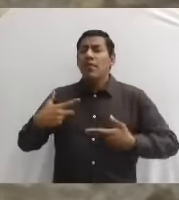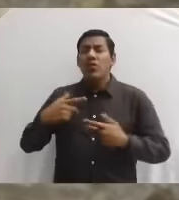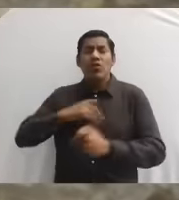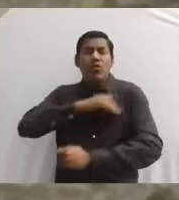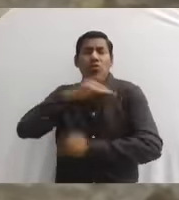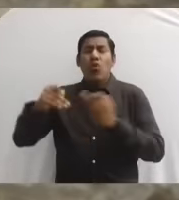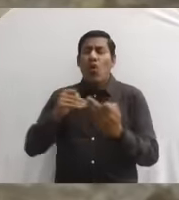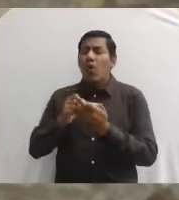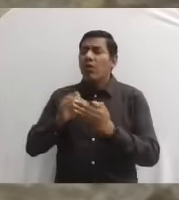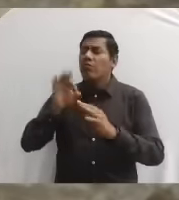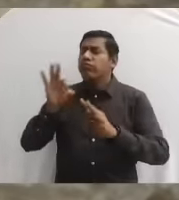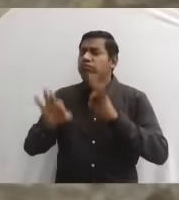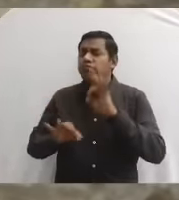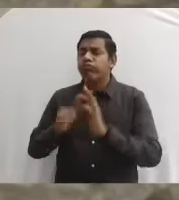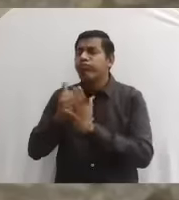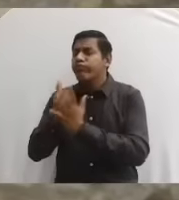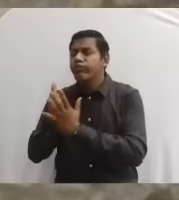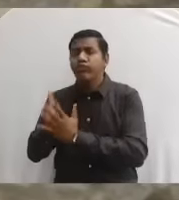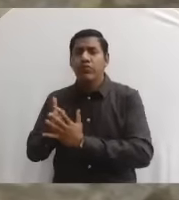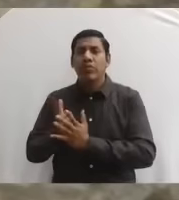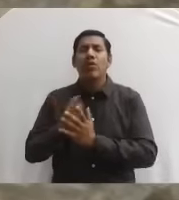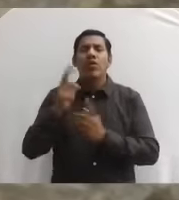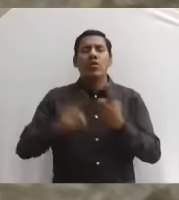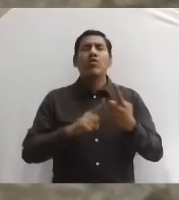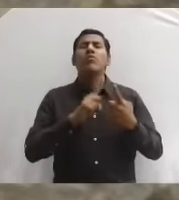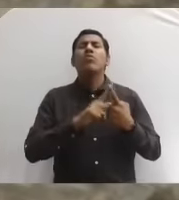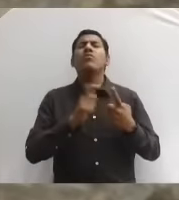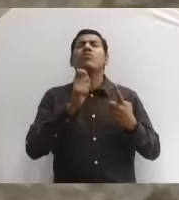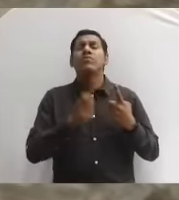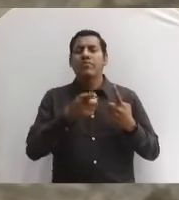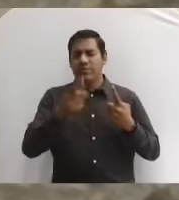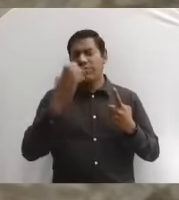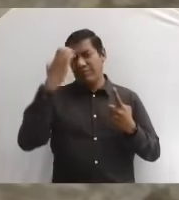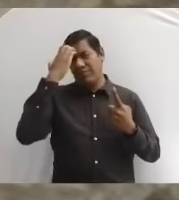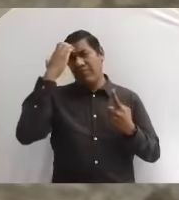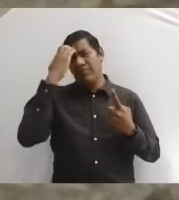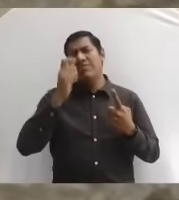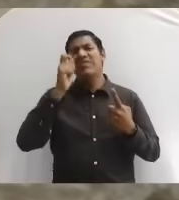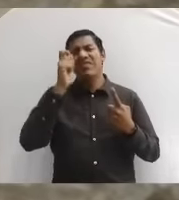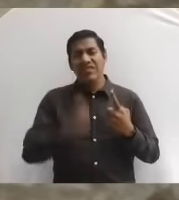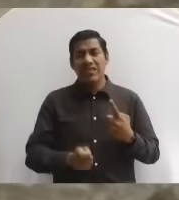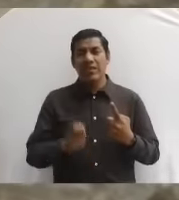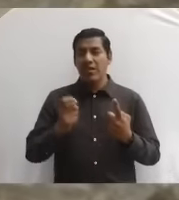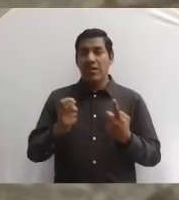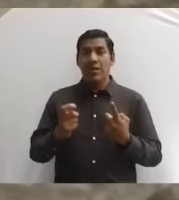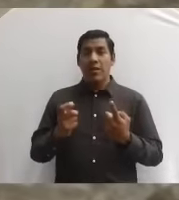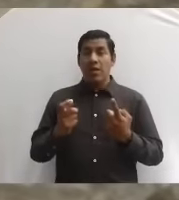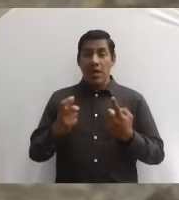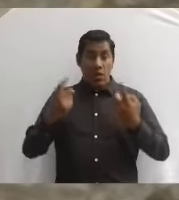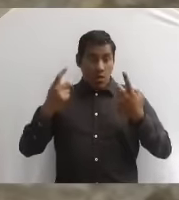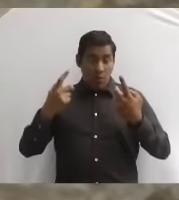mexicano. El primero que ustedes conocen: por el bien de todos,